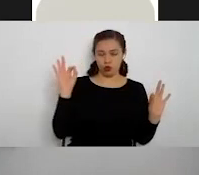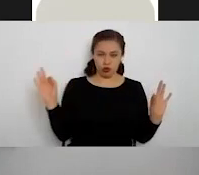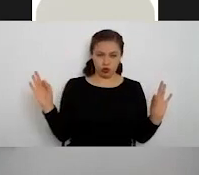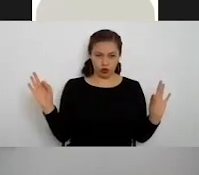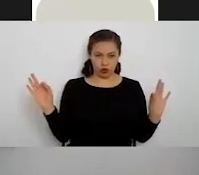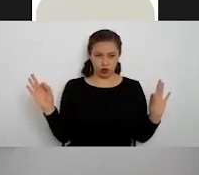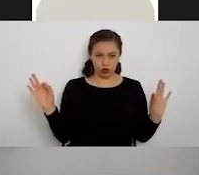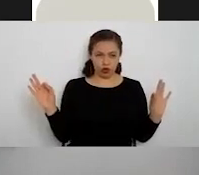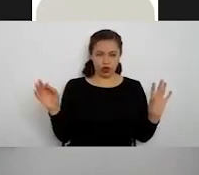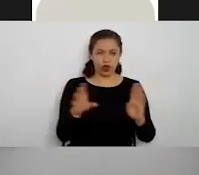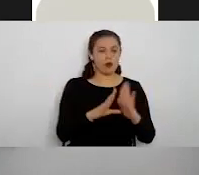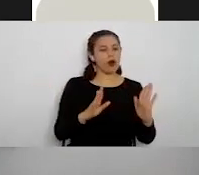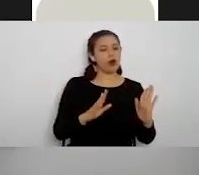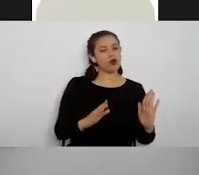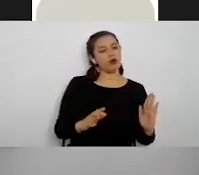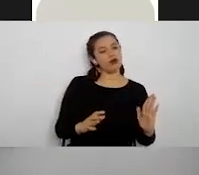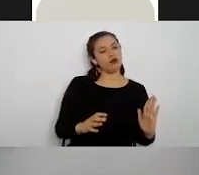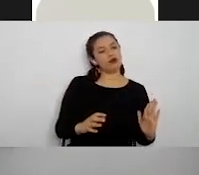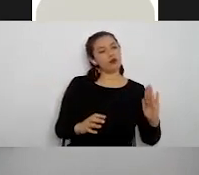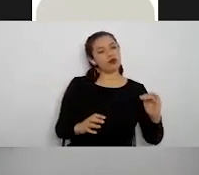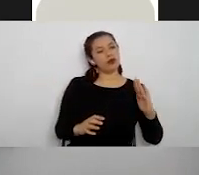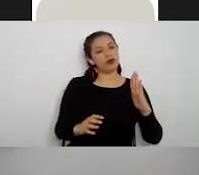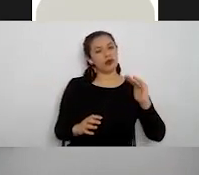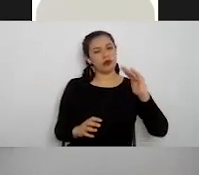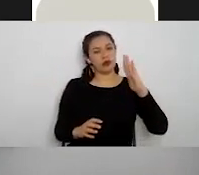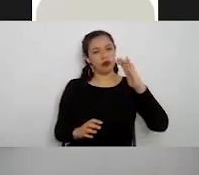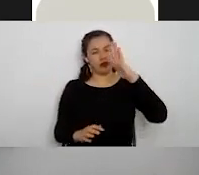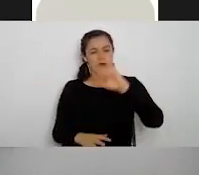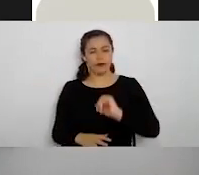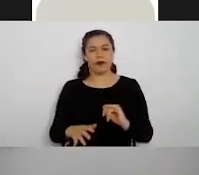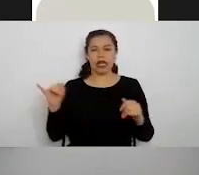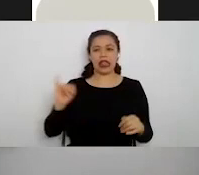una escalerita de cómo piensa que va a seguir subiendo las tasas.